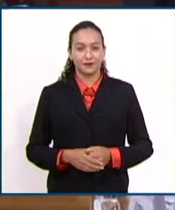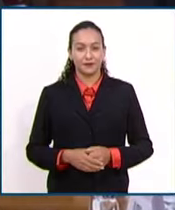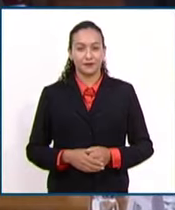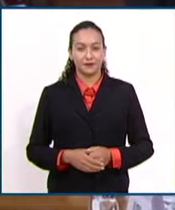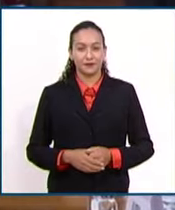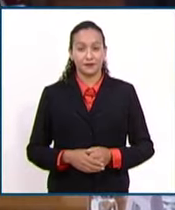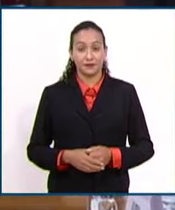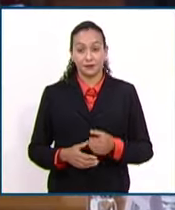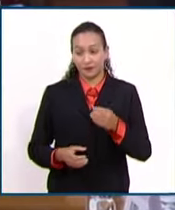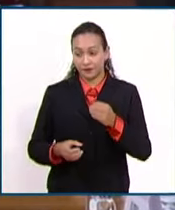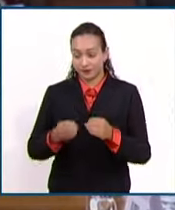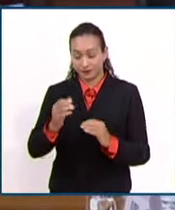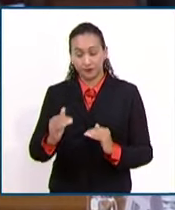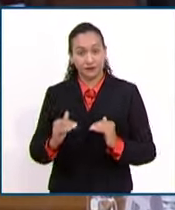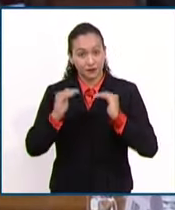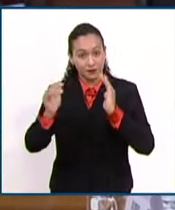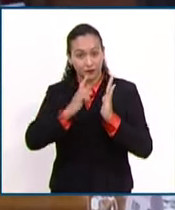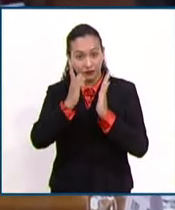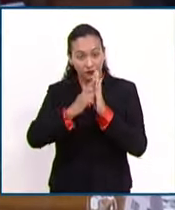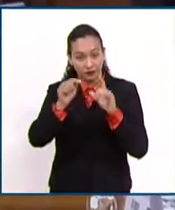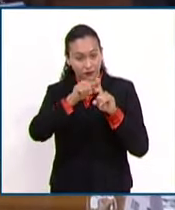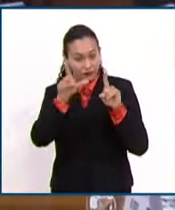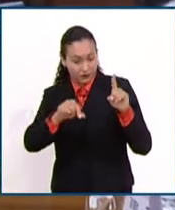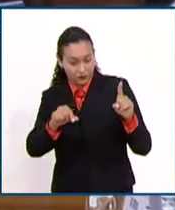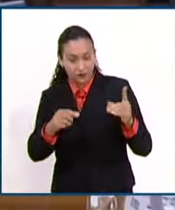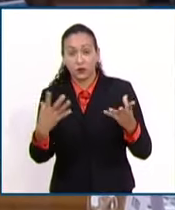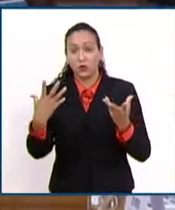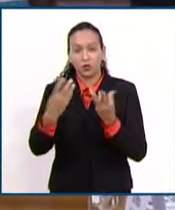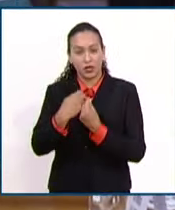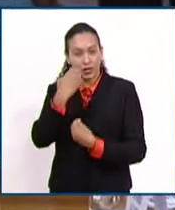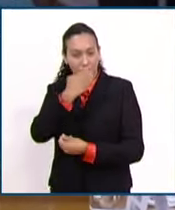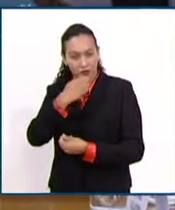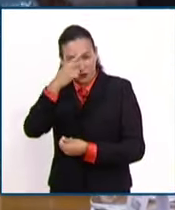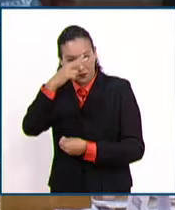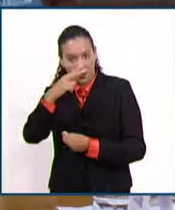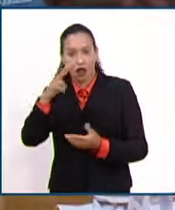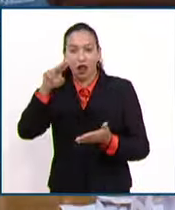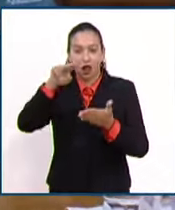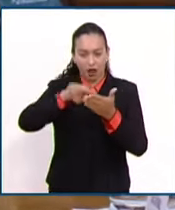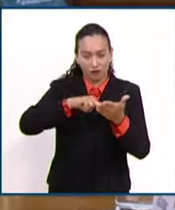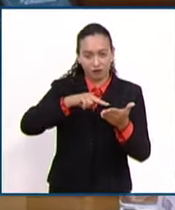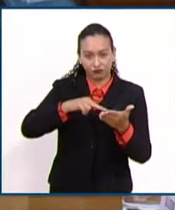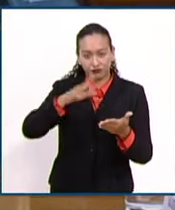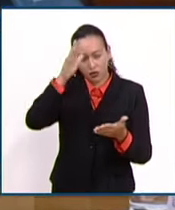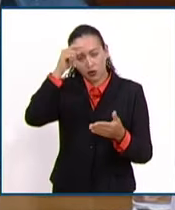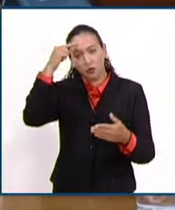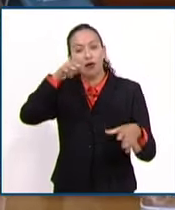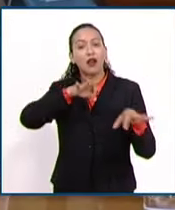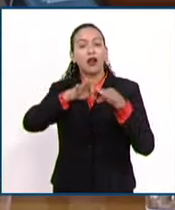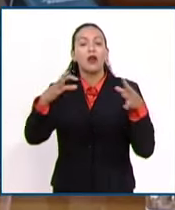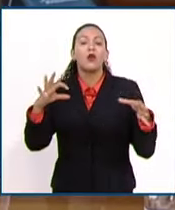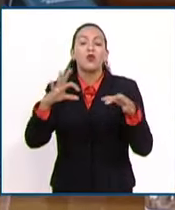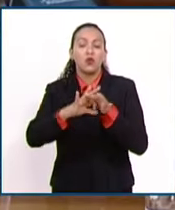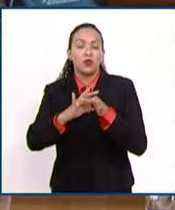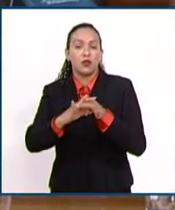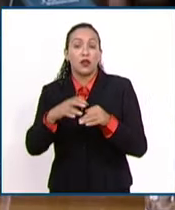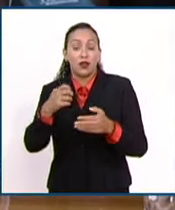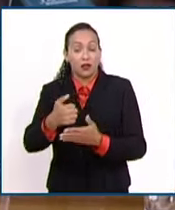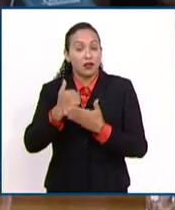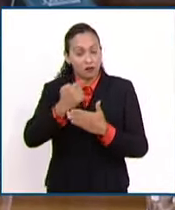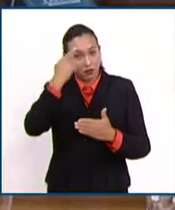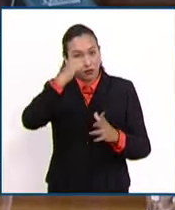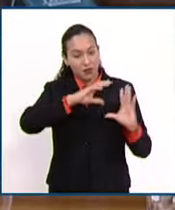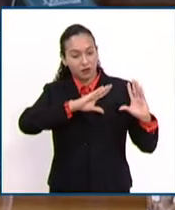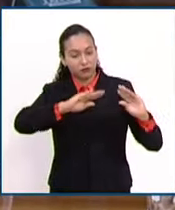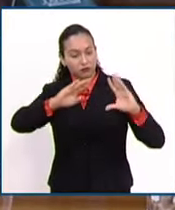La Suprema Corte de Justicia de la Nación y el Colegio de México firmaron un convenio marco de colaboración que contribuirá a la